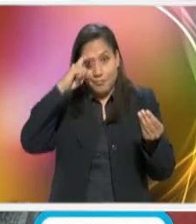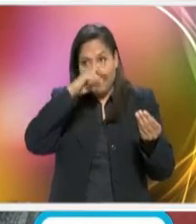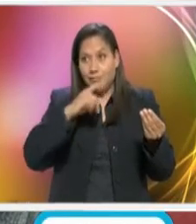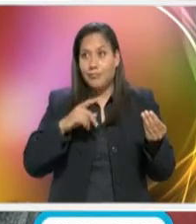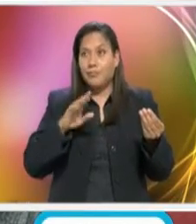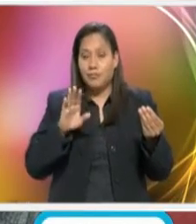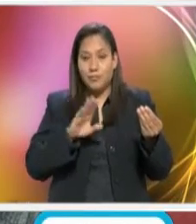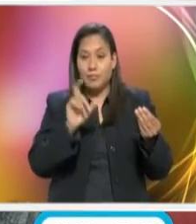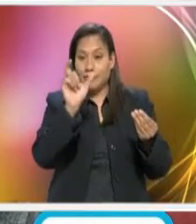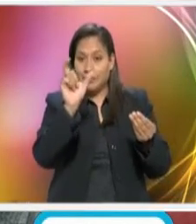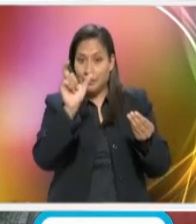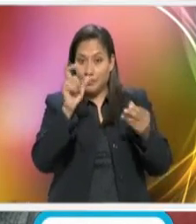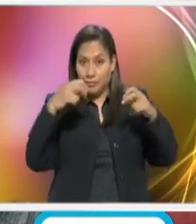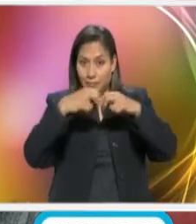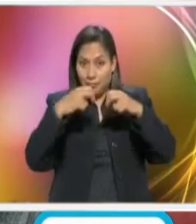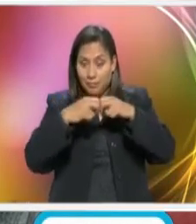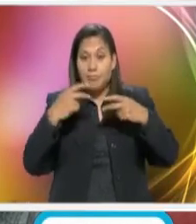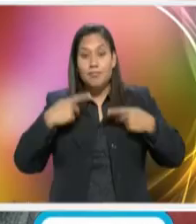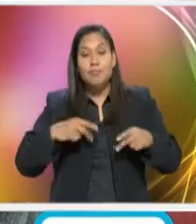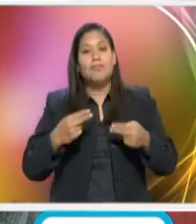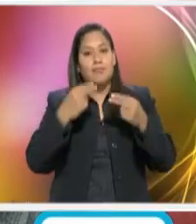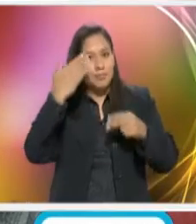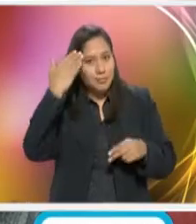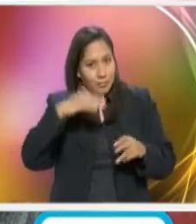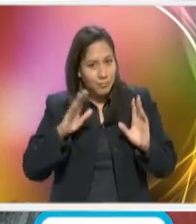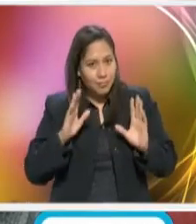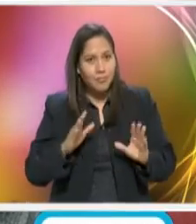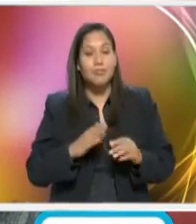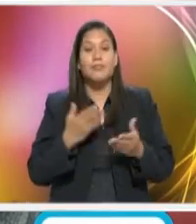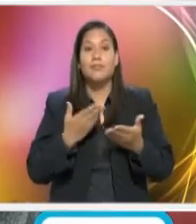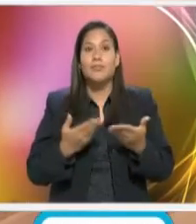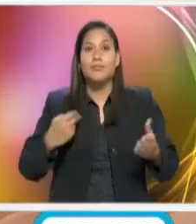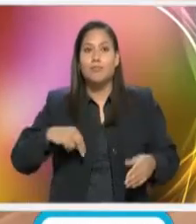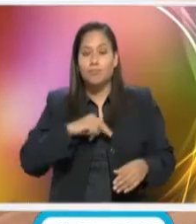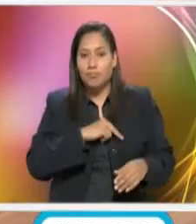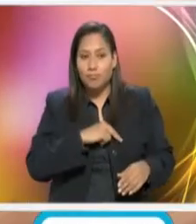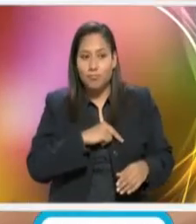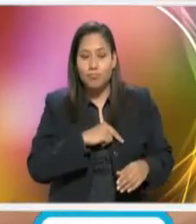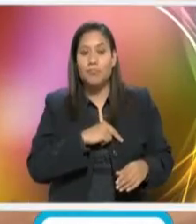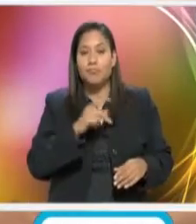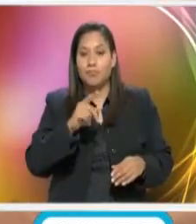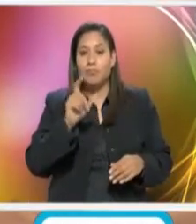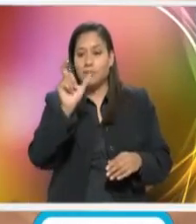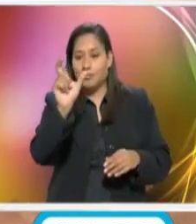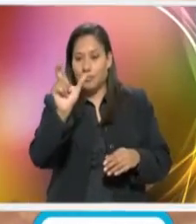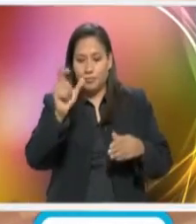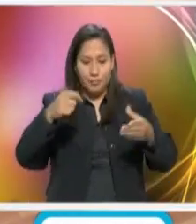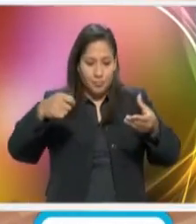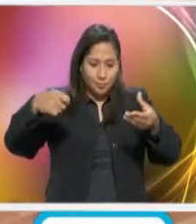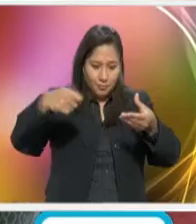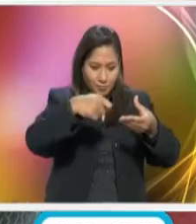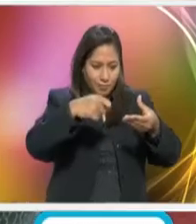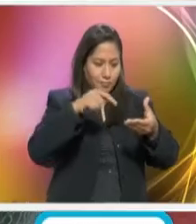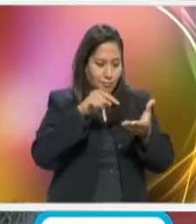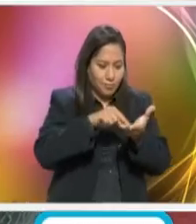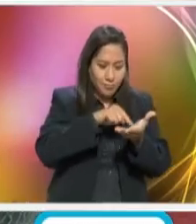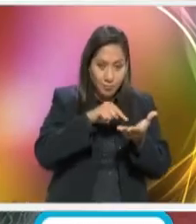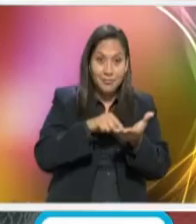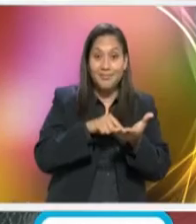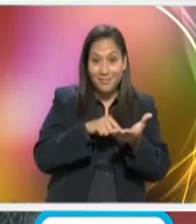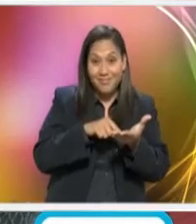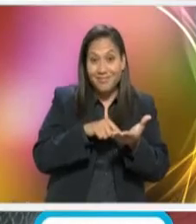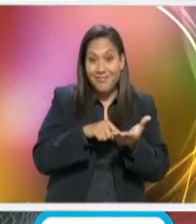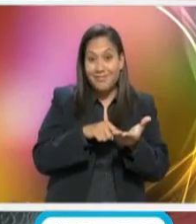maneja mucho el plástico y los comerciantes ya lo saben. Y ahora estamos incursionando con unas terminales que también te pueden